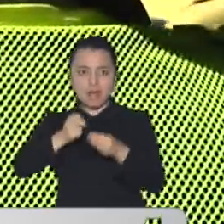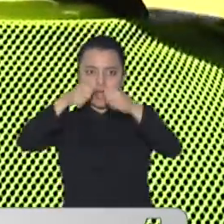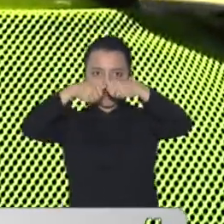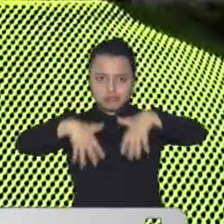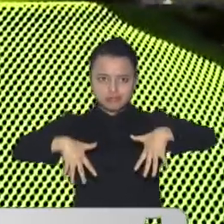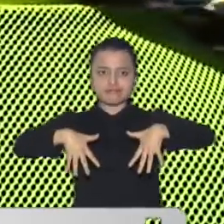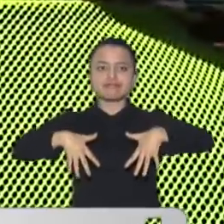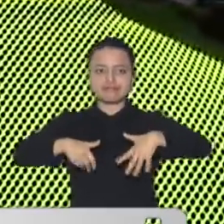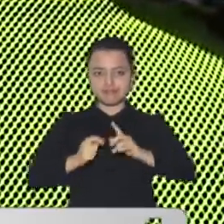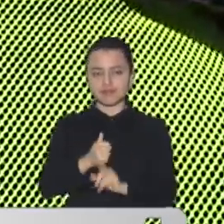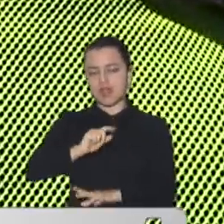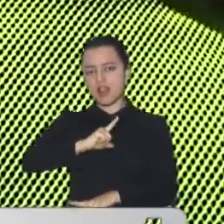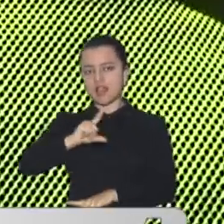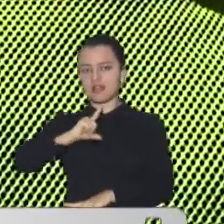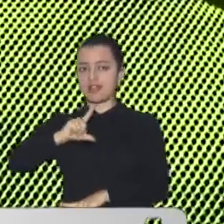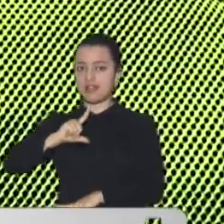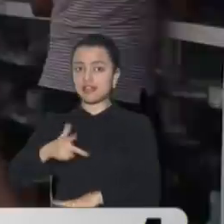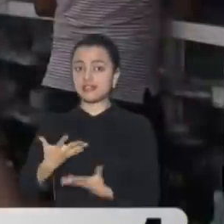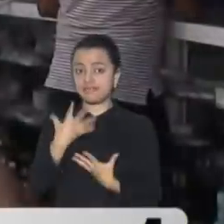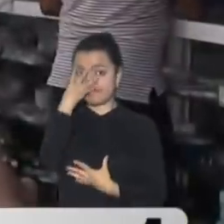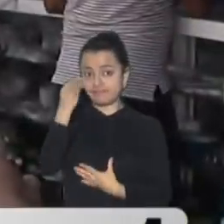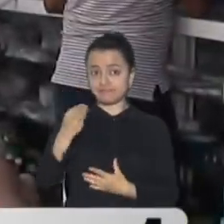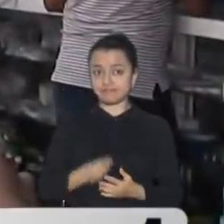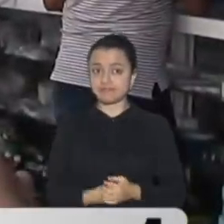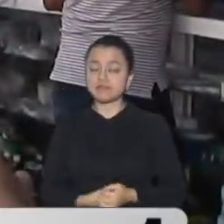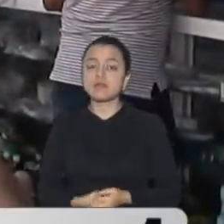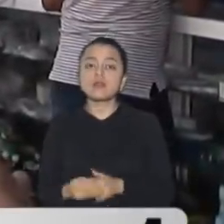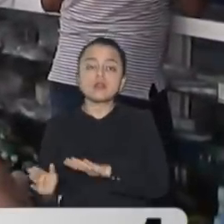capturas. Aquí en Barranquilla últimamente